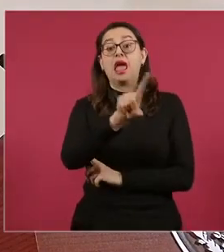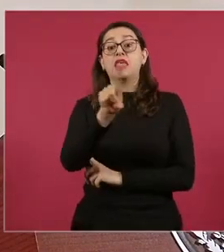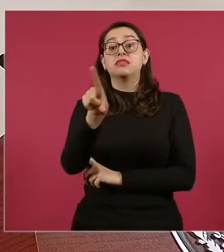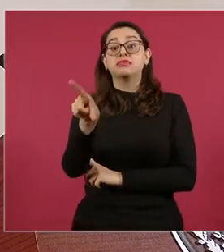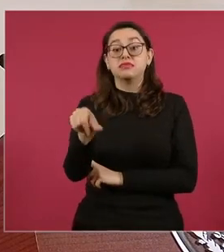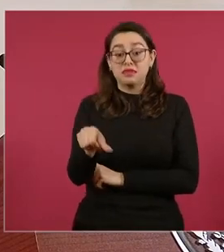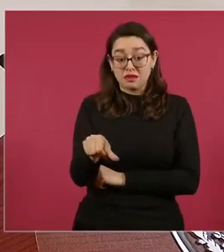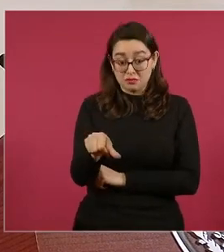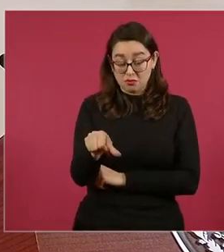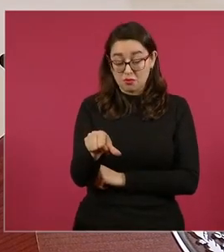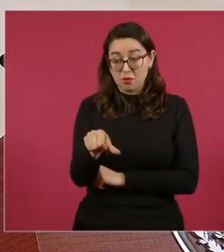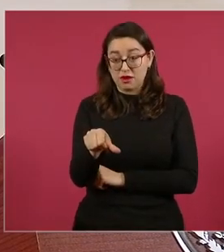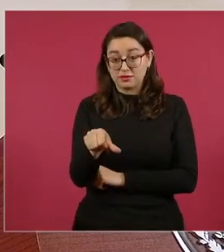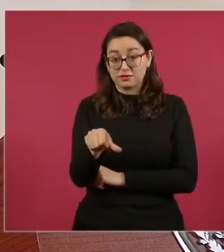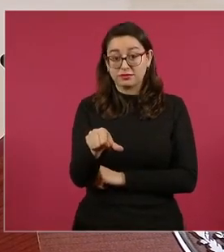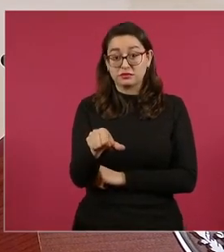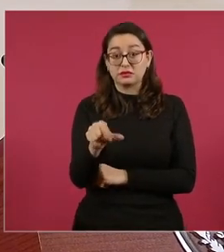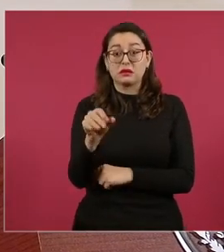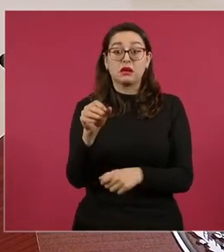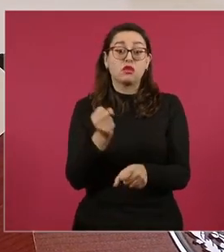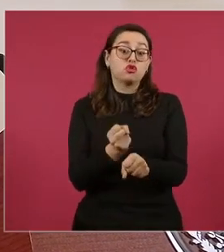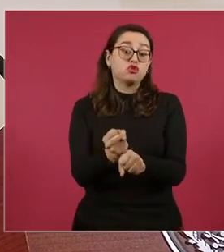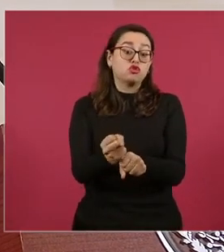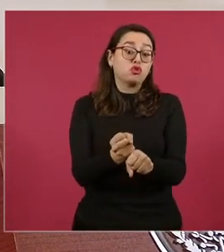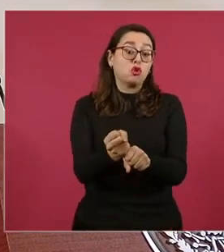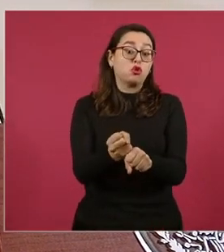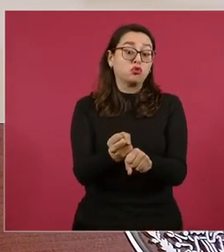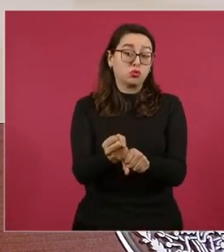terminaron como testigos protegidos diciendo sí,